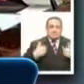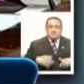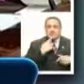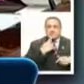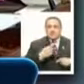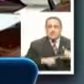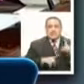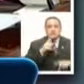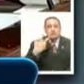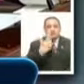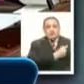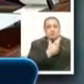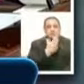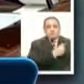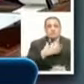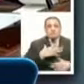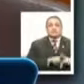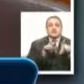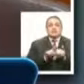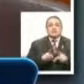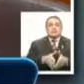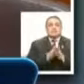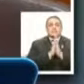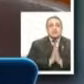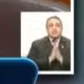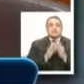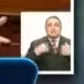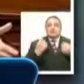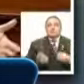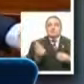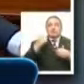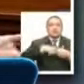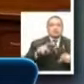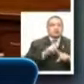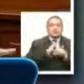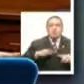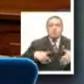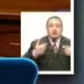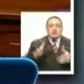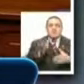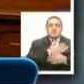ceder no parece estar en el caso pero un libre